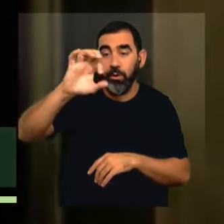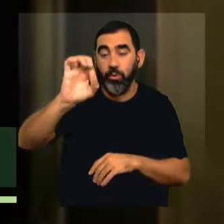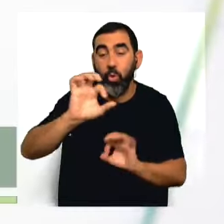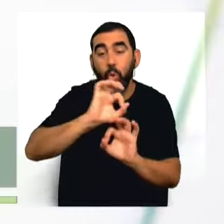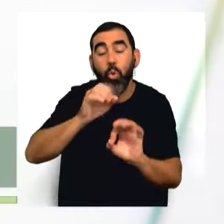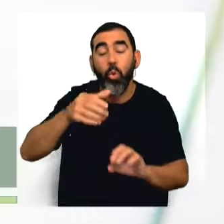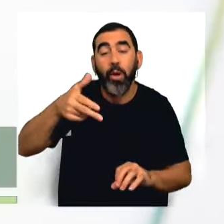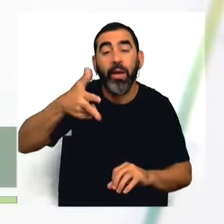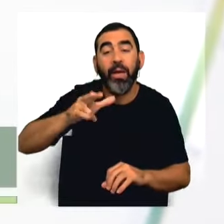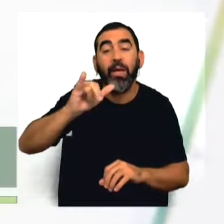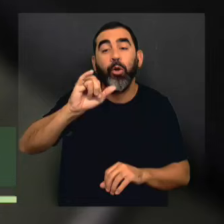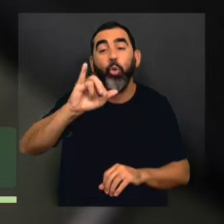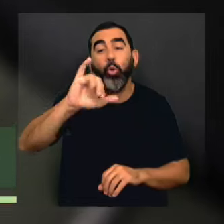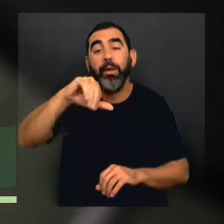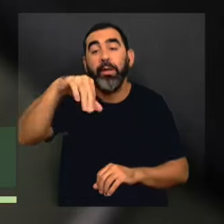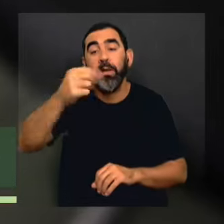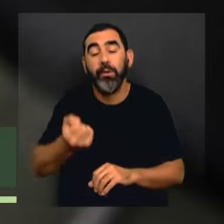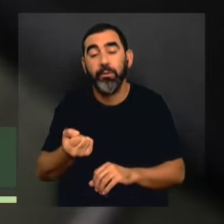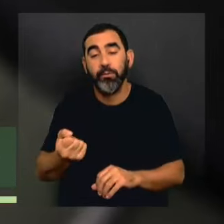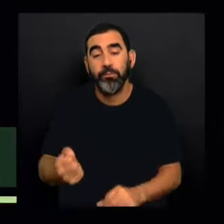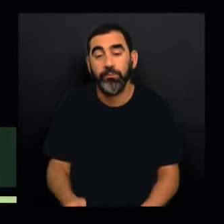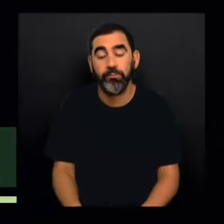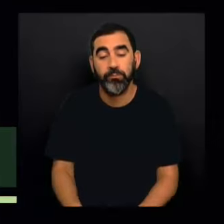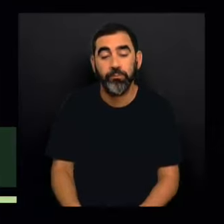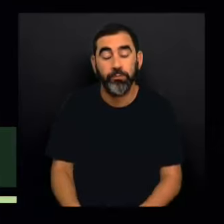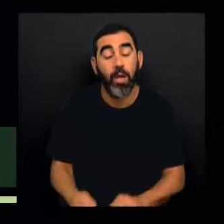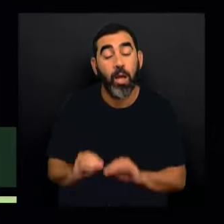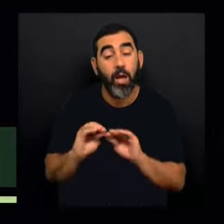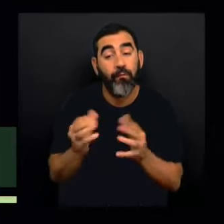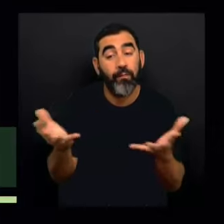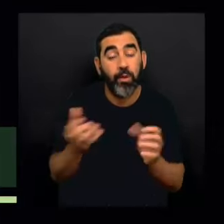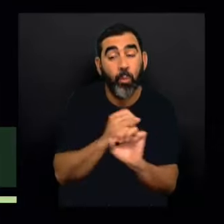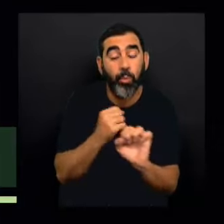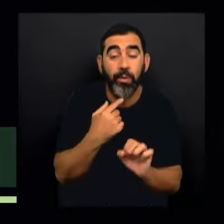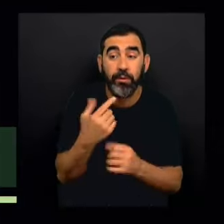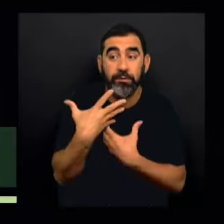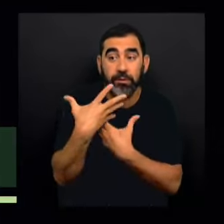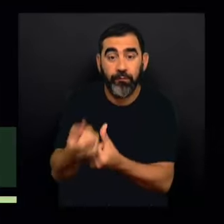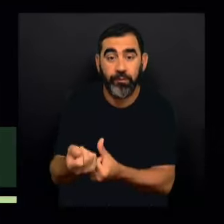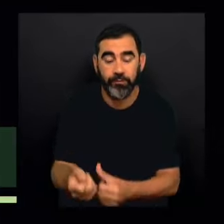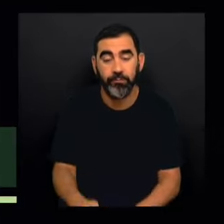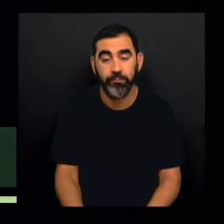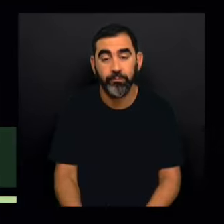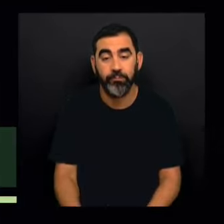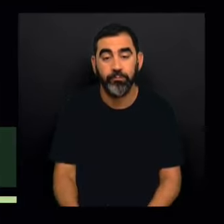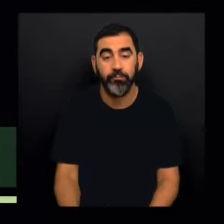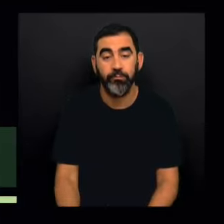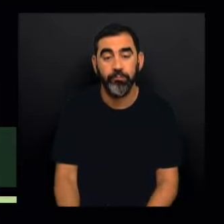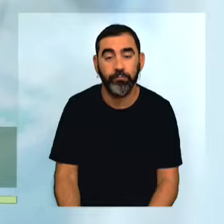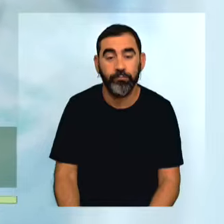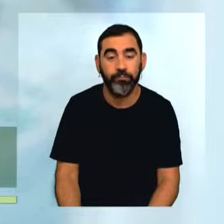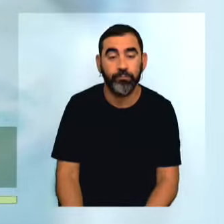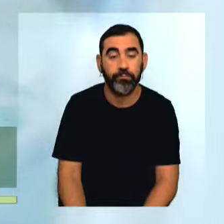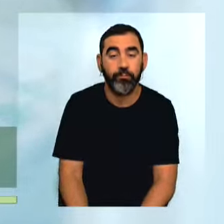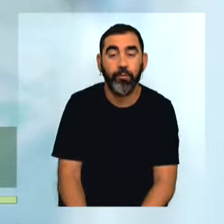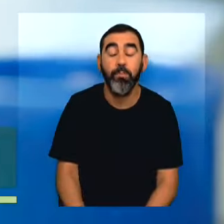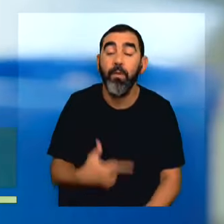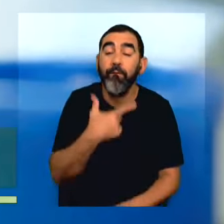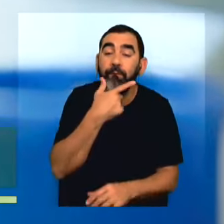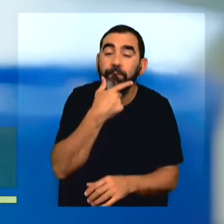fentanilo mandar esas señales ahora puede ayudarlos mucho es mucho más fácil hacer esto ahora